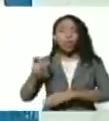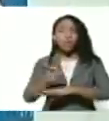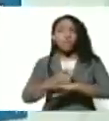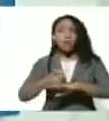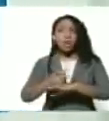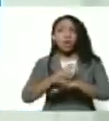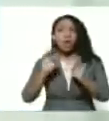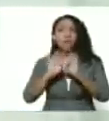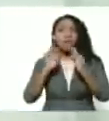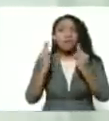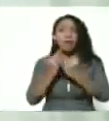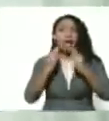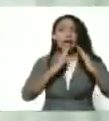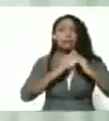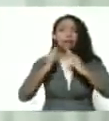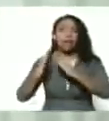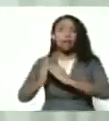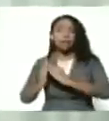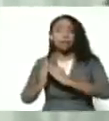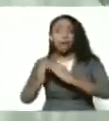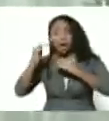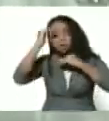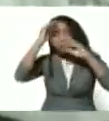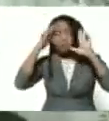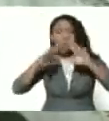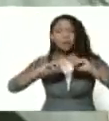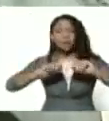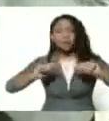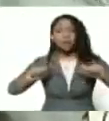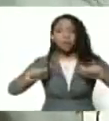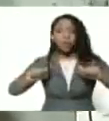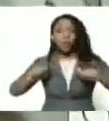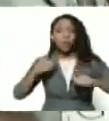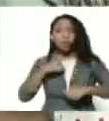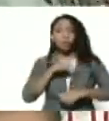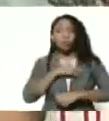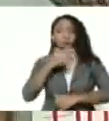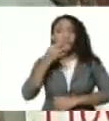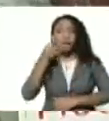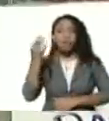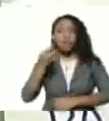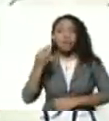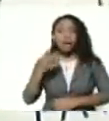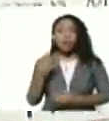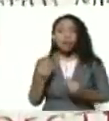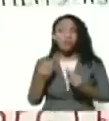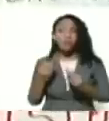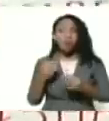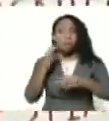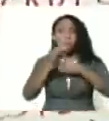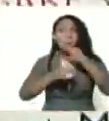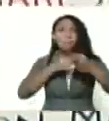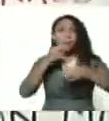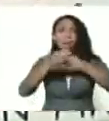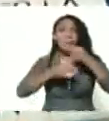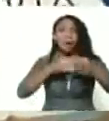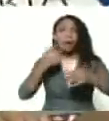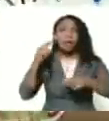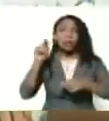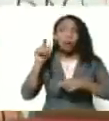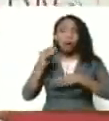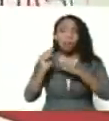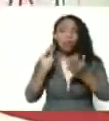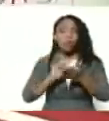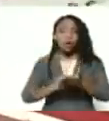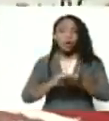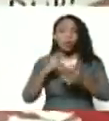la familia, en el casa a casa, atendiéndolo en el territorio? Nosotros realmente tenemos mucho que contar y creo que esto hay que escribirlo. ¿Cómo